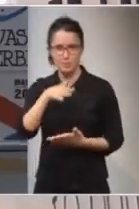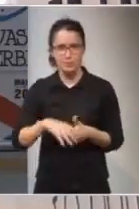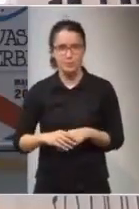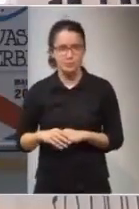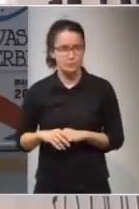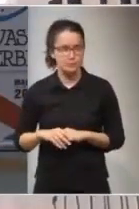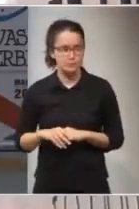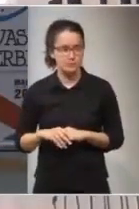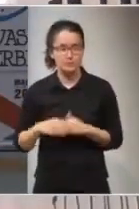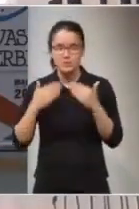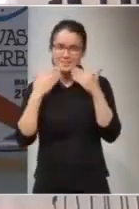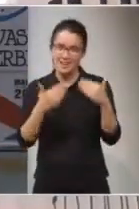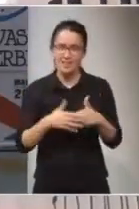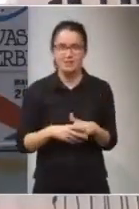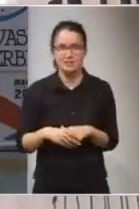Gracias.